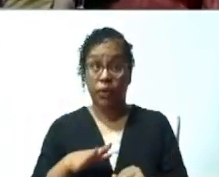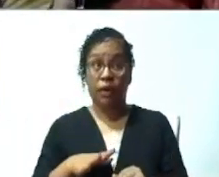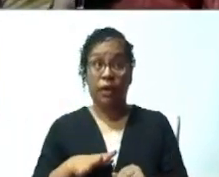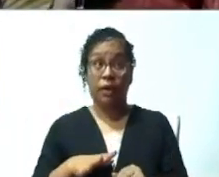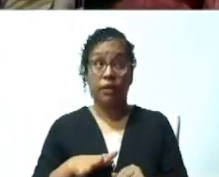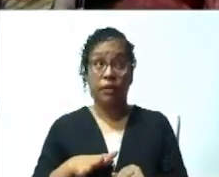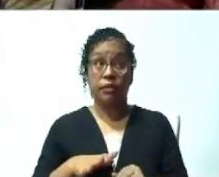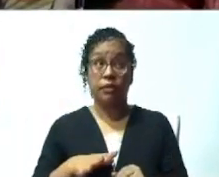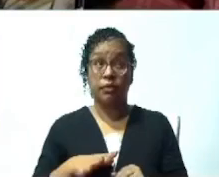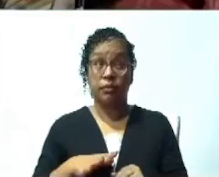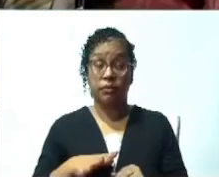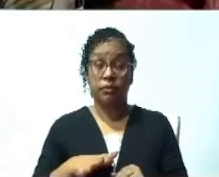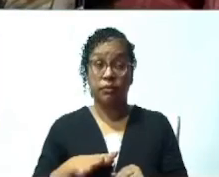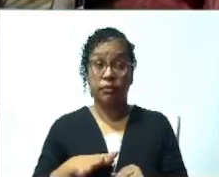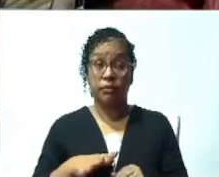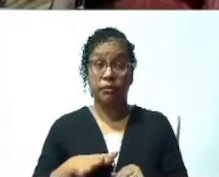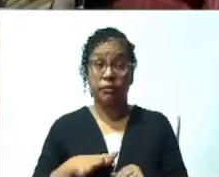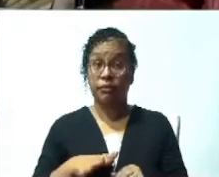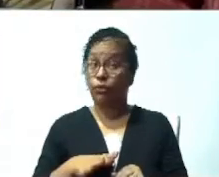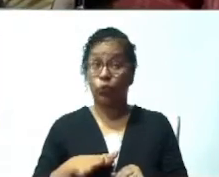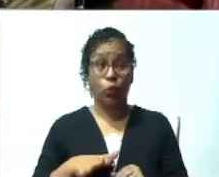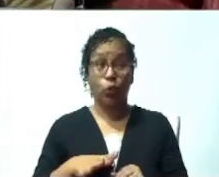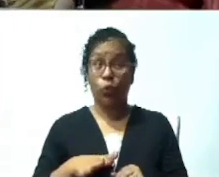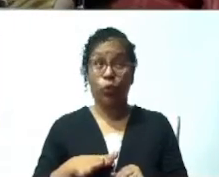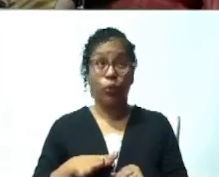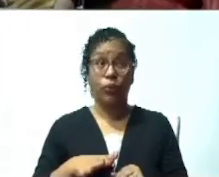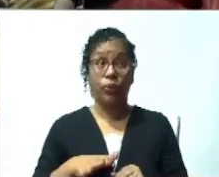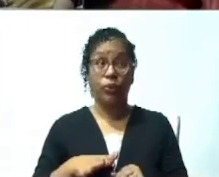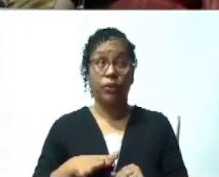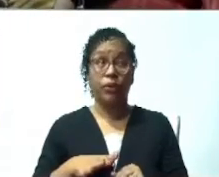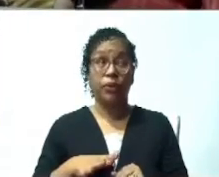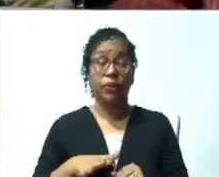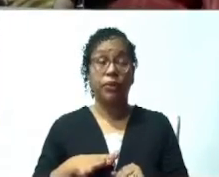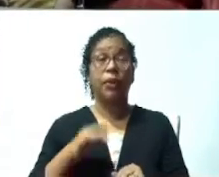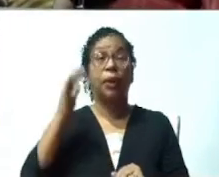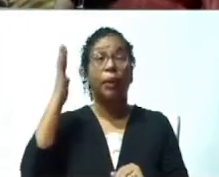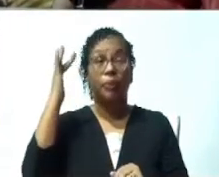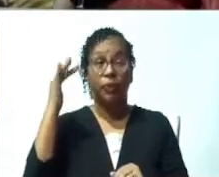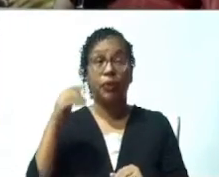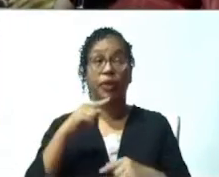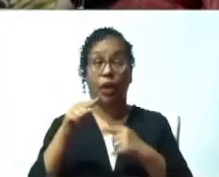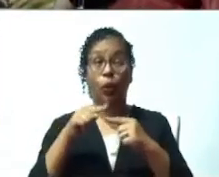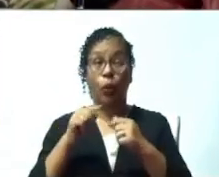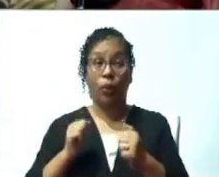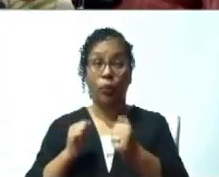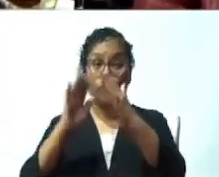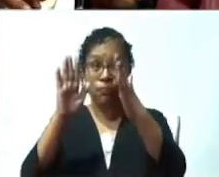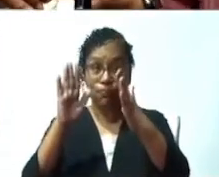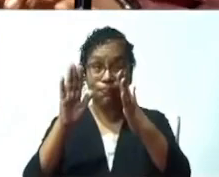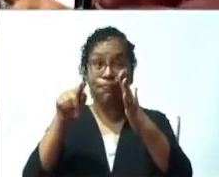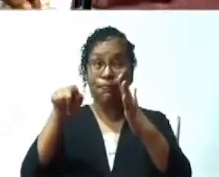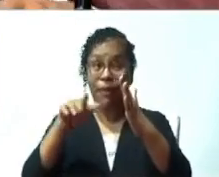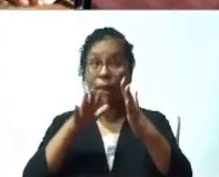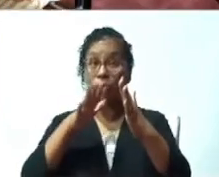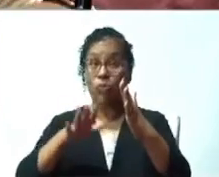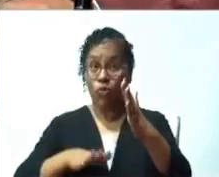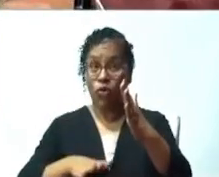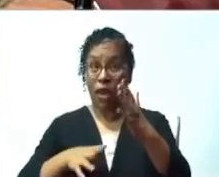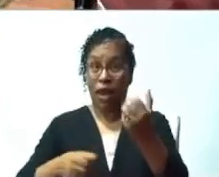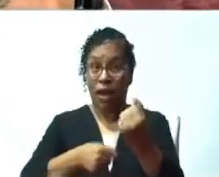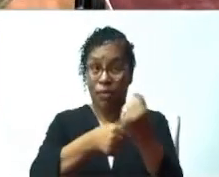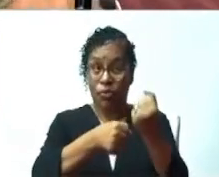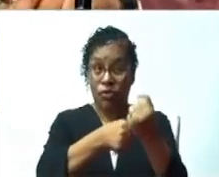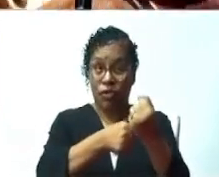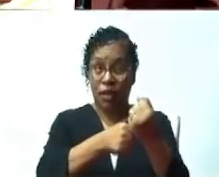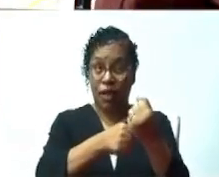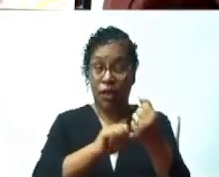porque cuando se trata de defender las causas en manos de una mujer, ahí también estamos los hombres. De manera que reconocer a